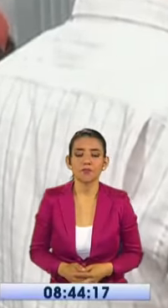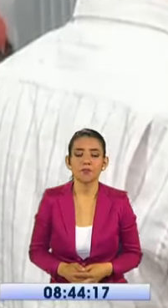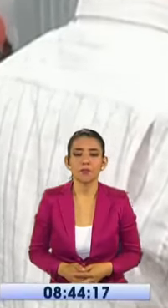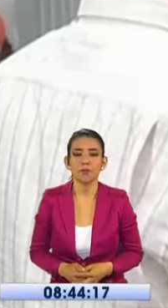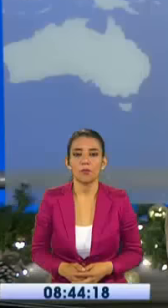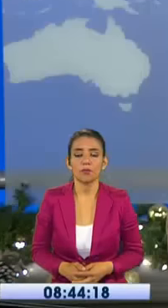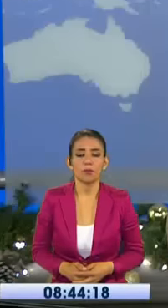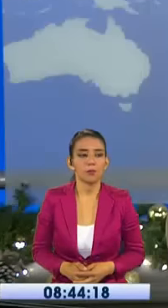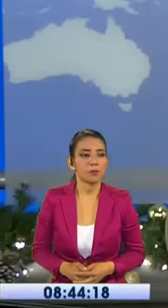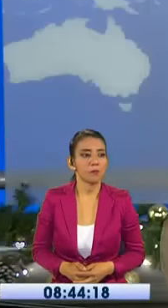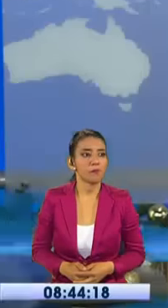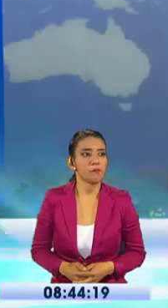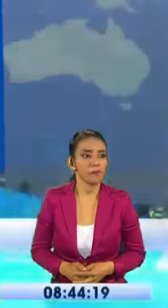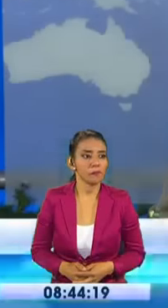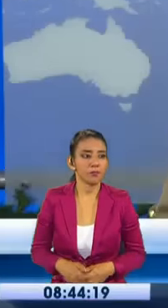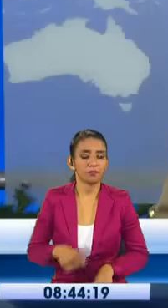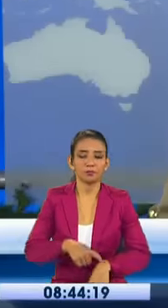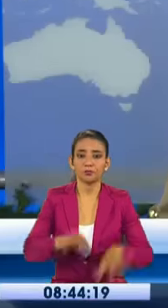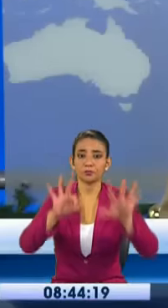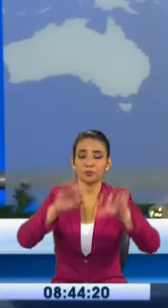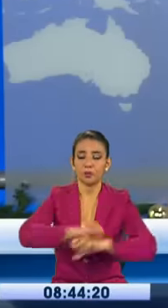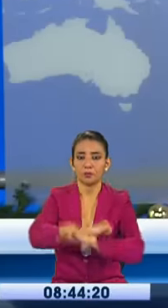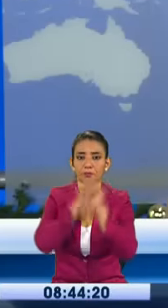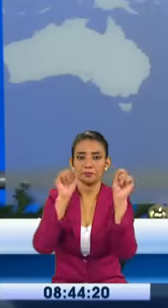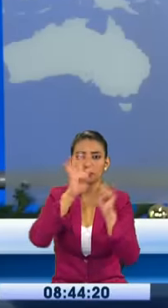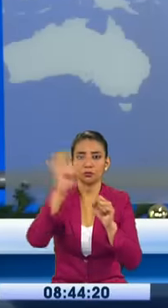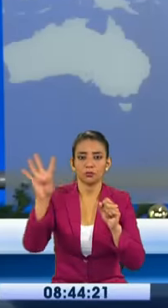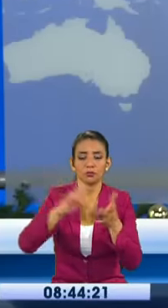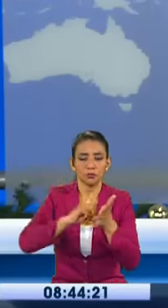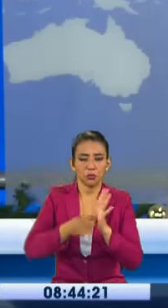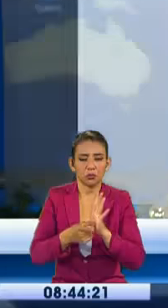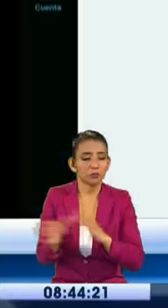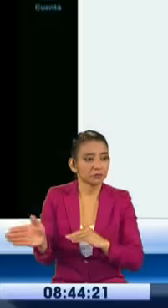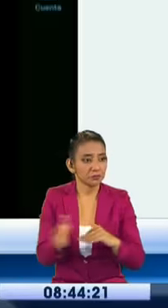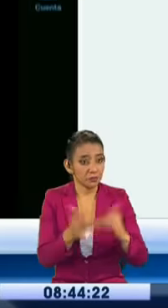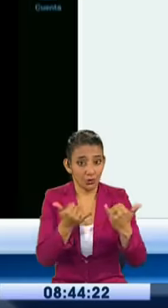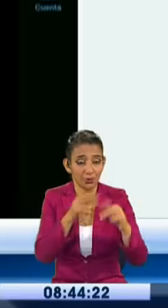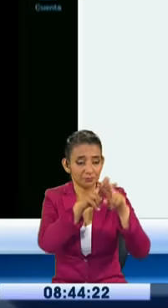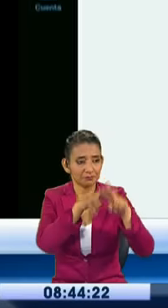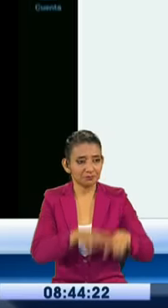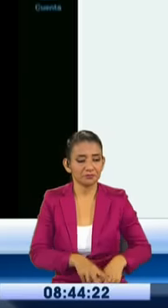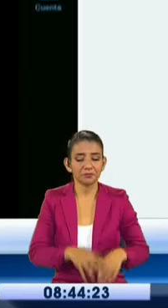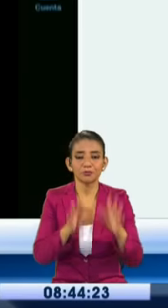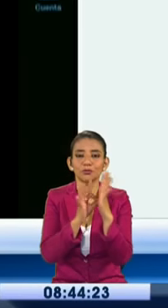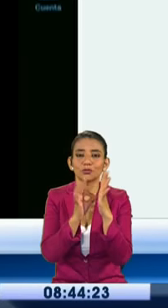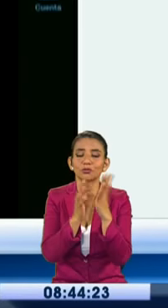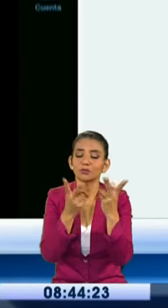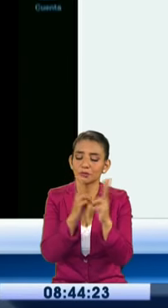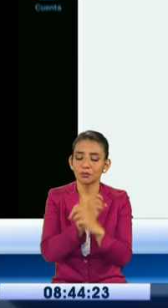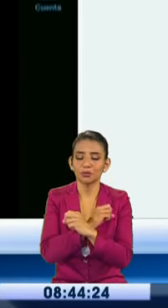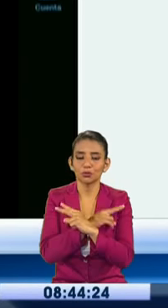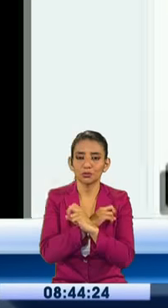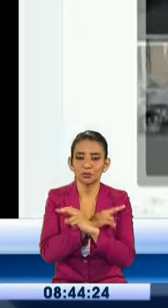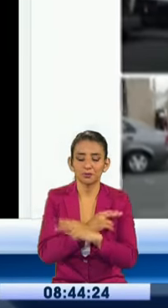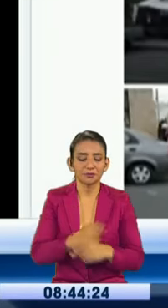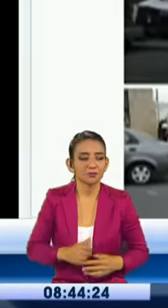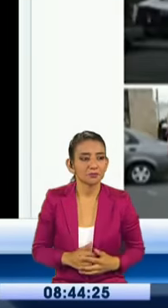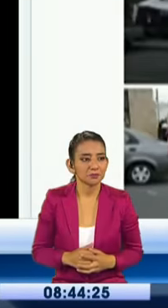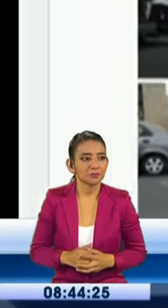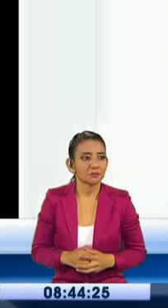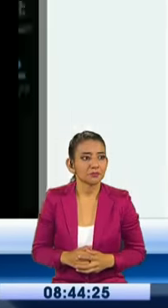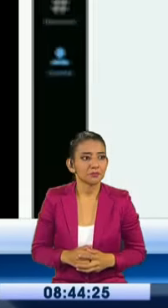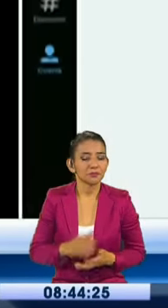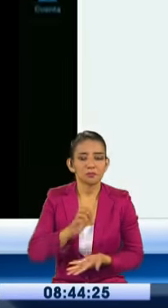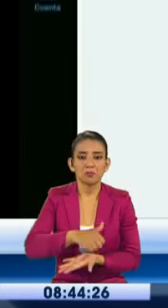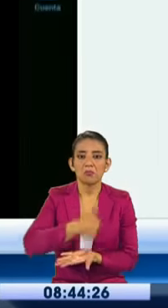Morales. Son las 8:44 en la mañana, señor productor, miremos, echemos un vistazo a esta hora. Redes sociales nos dicen plazas